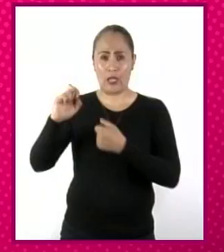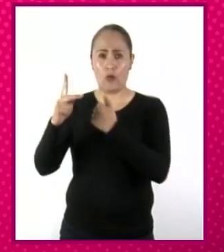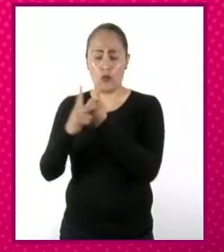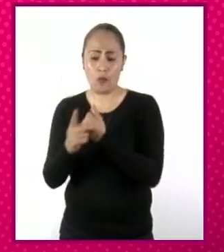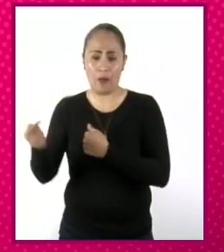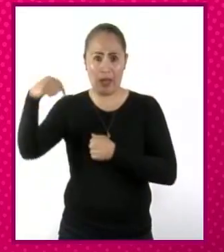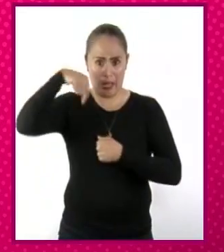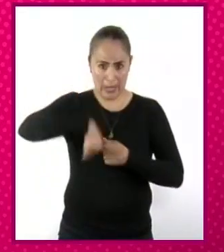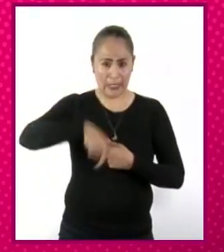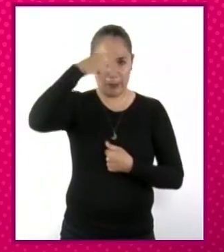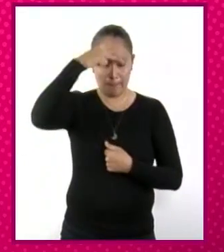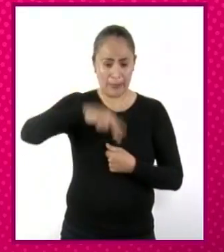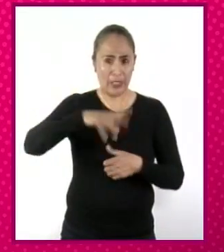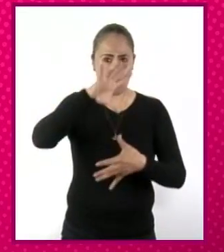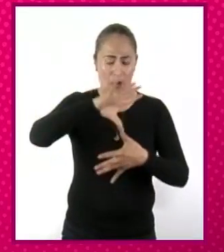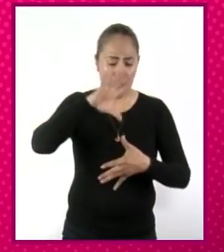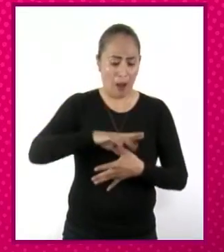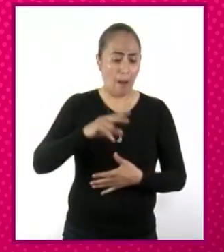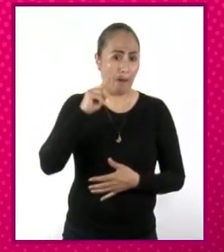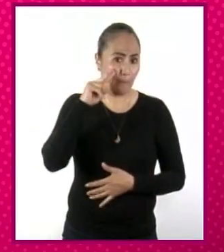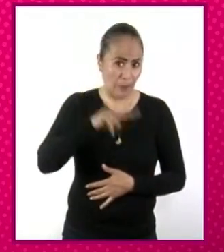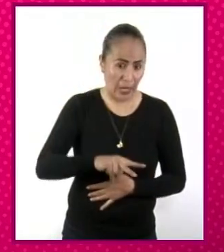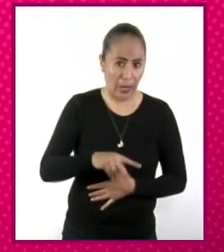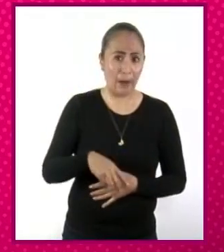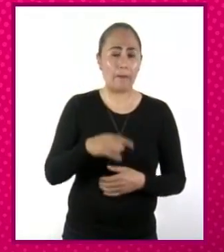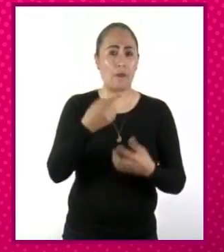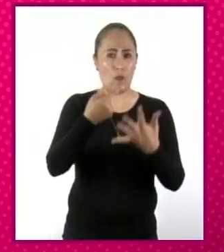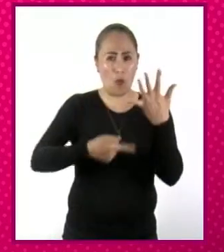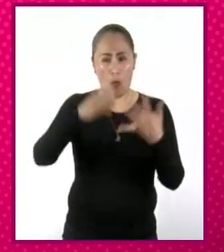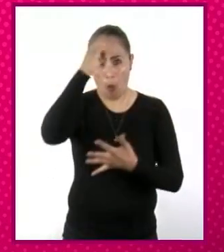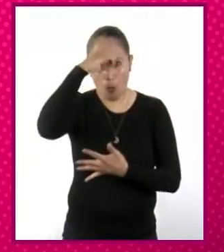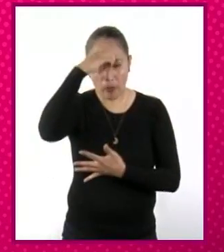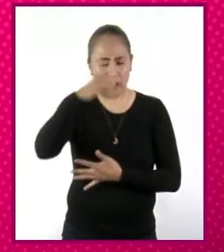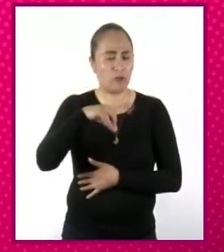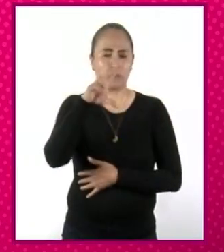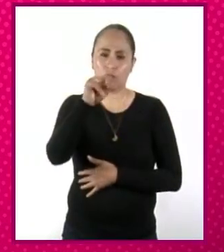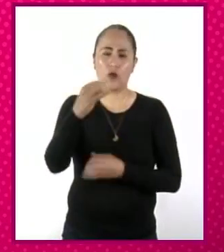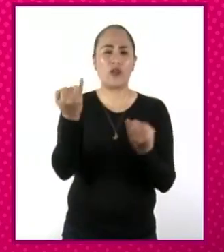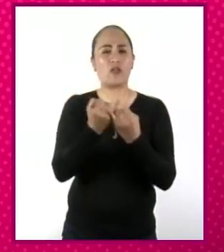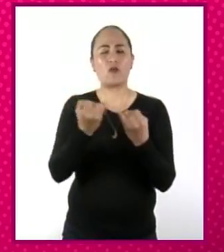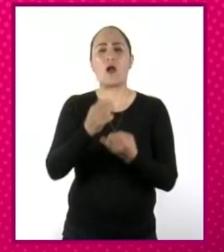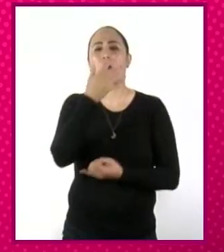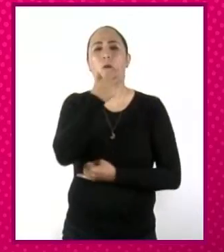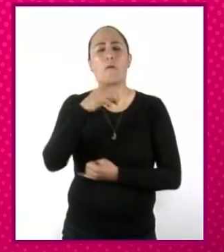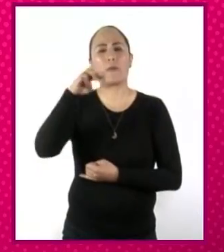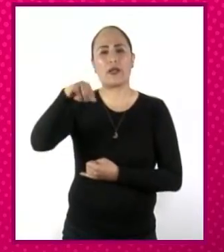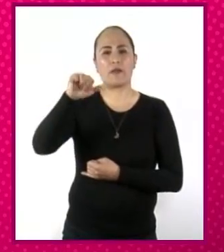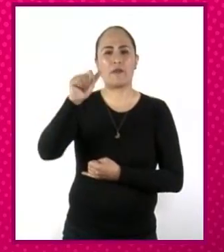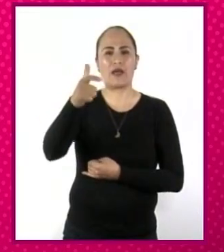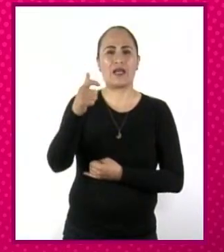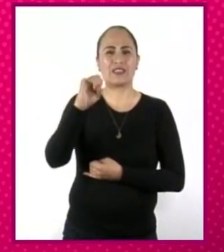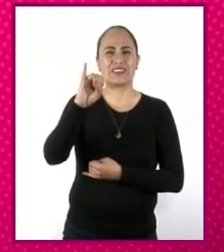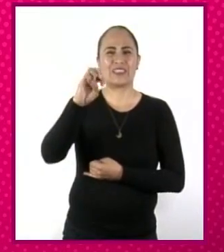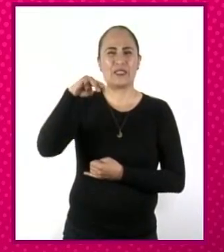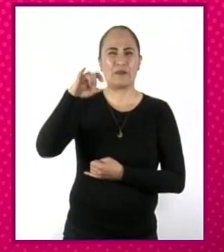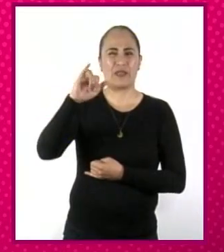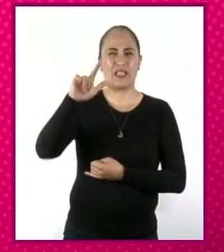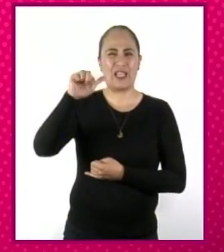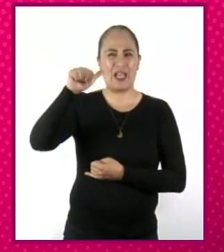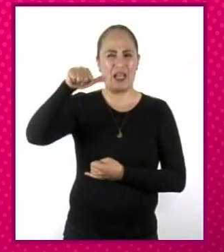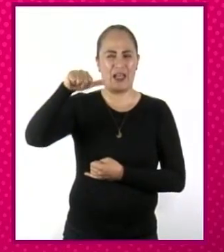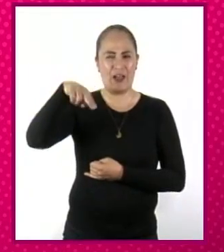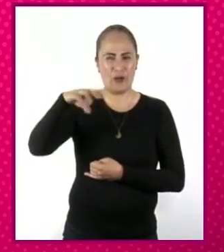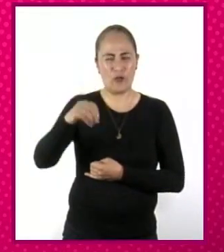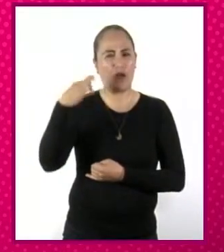Europa en los asuntos americanos, y dos, Maximiliano representa todo aquello que Estados Unidos había descalificado tiempo atrás como lo que es un